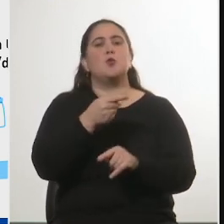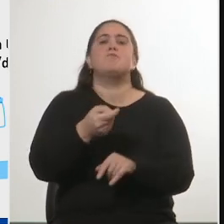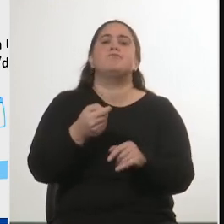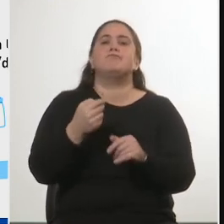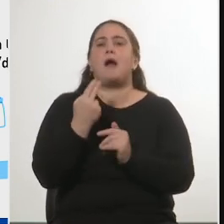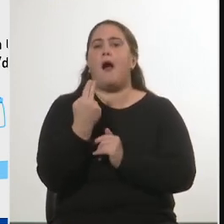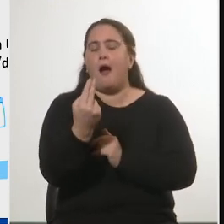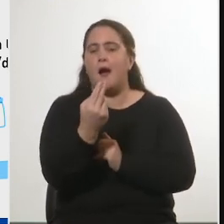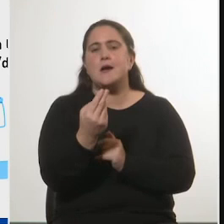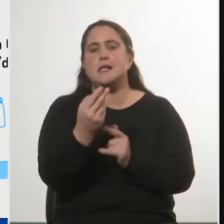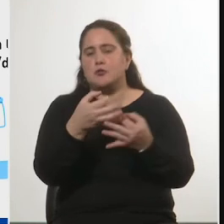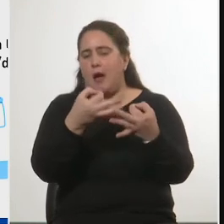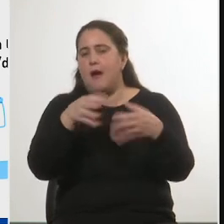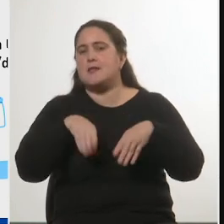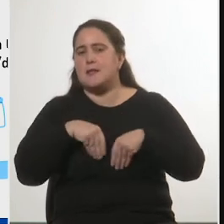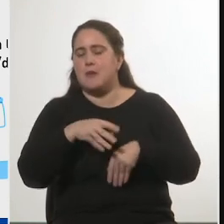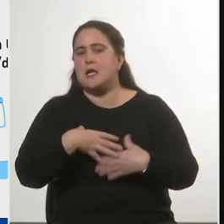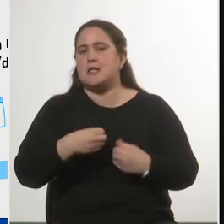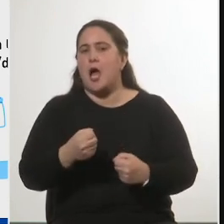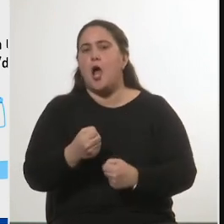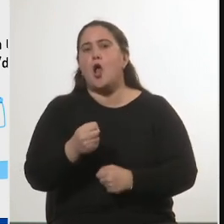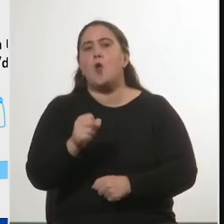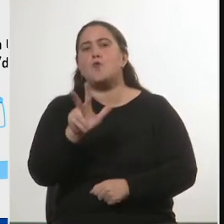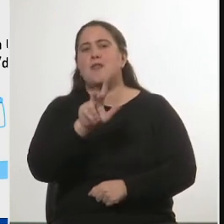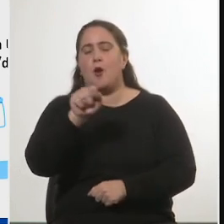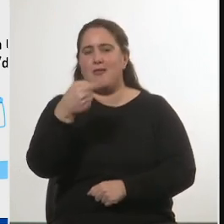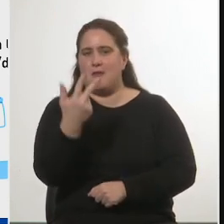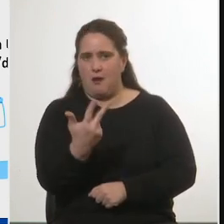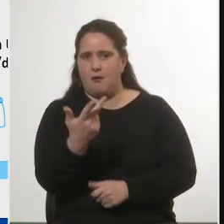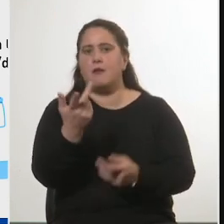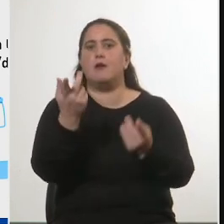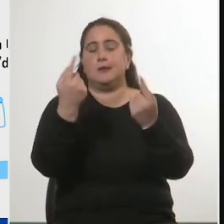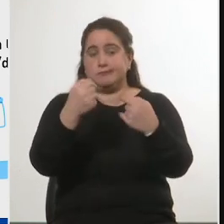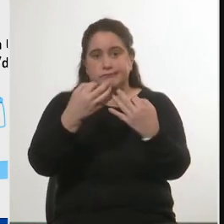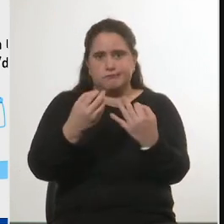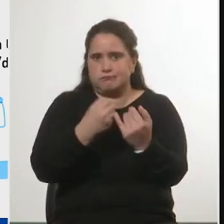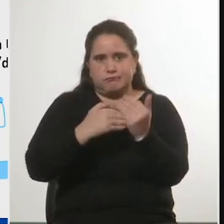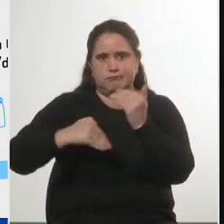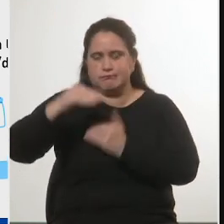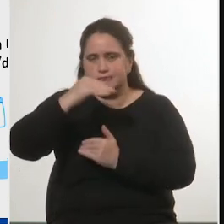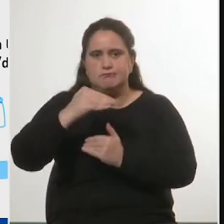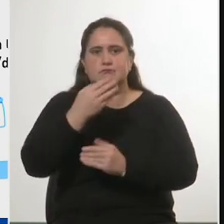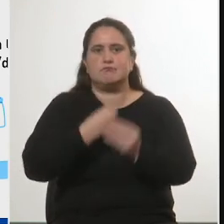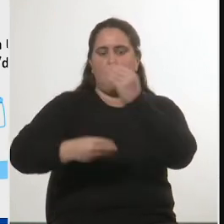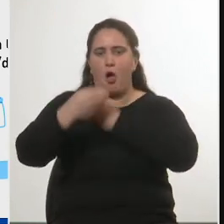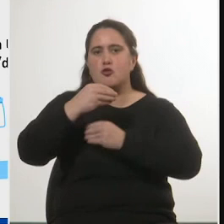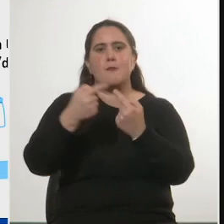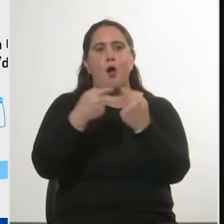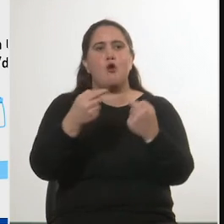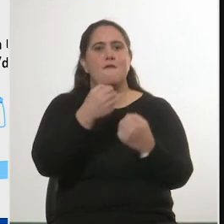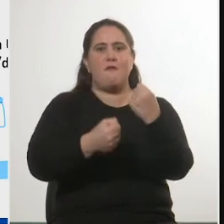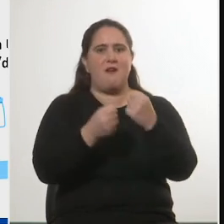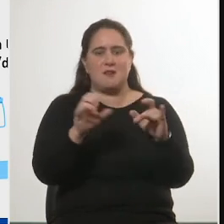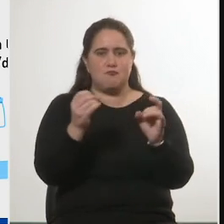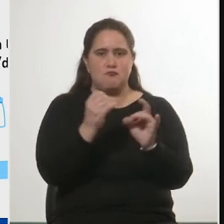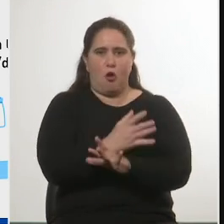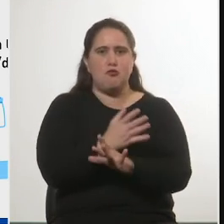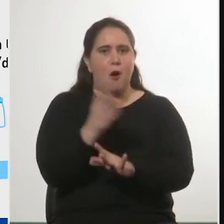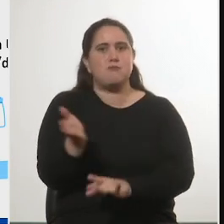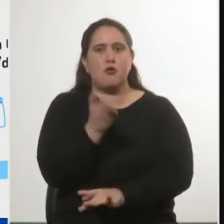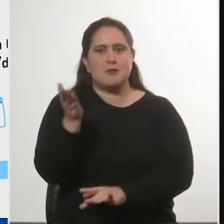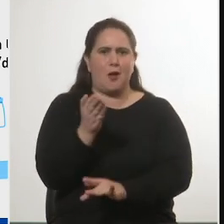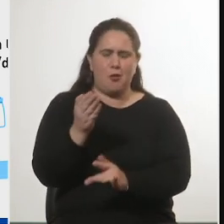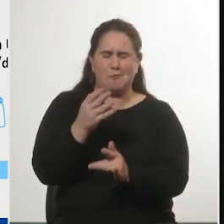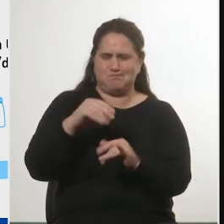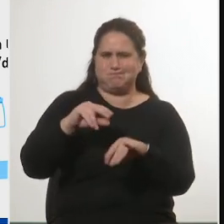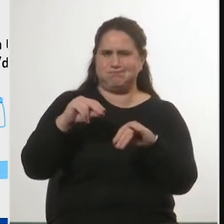equivalentes a 1.320 miligramos de sodio. Siendo el consumo de los productos industrializados, procesados